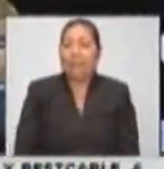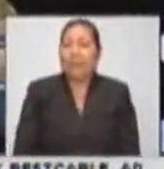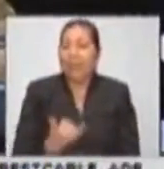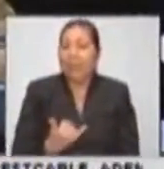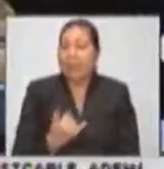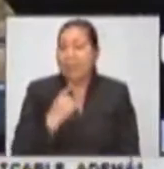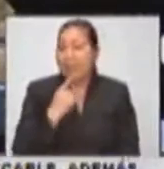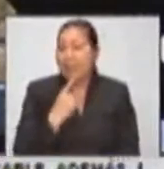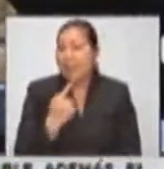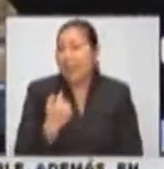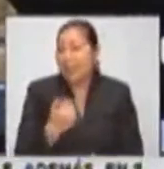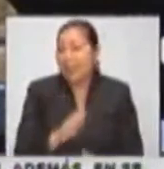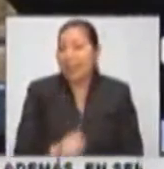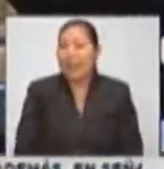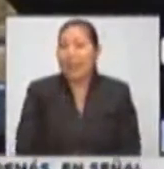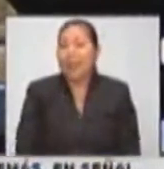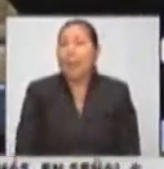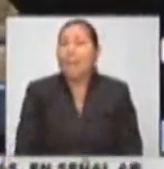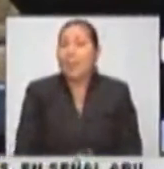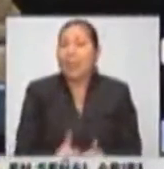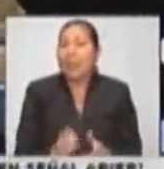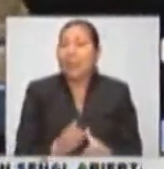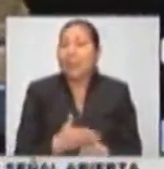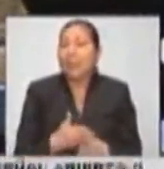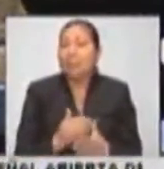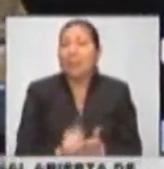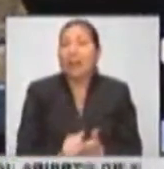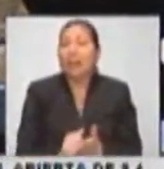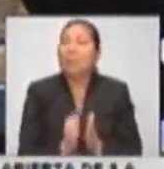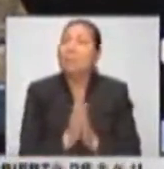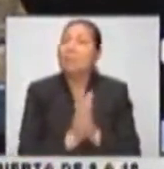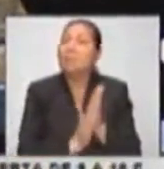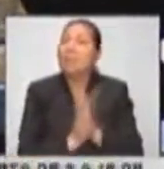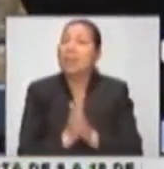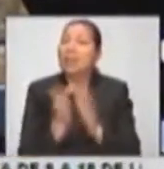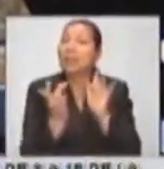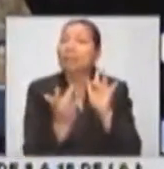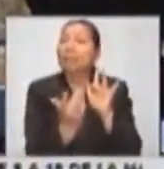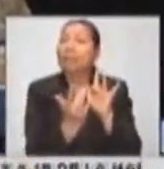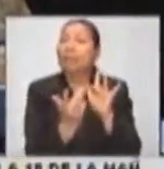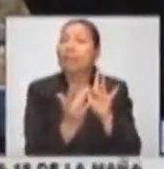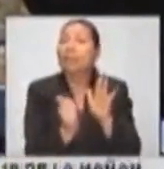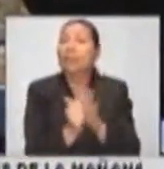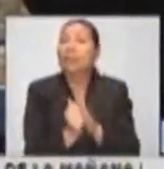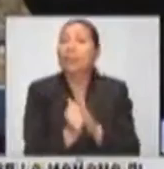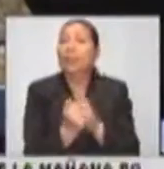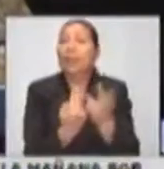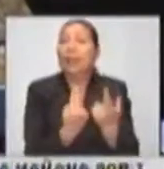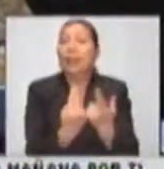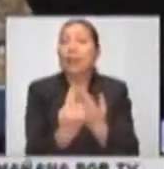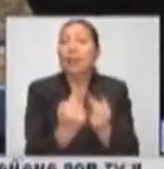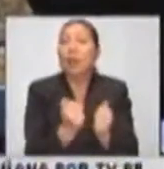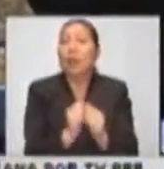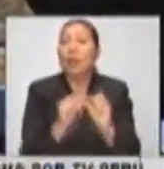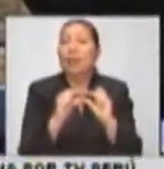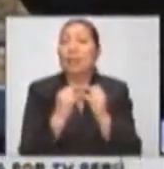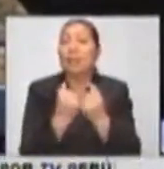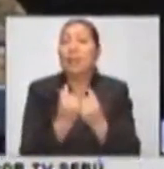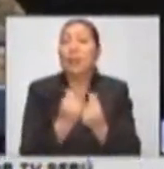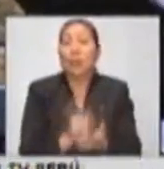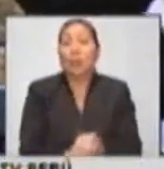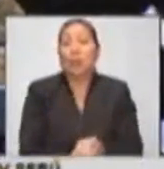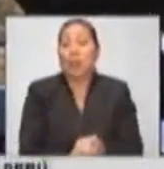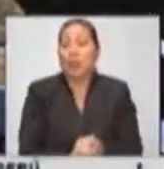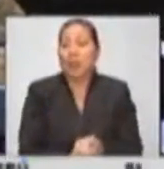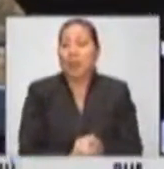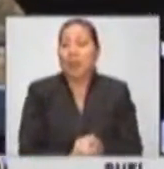son, ya no voy a repetir ahora, pero esos son parte de esos beneficios que identificamos al relacionarnos con este grupo